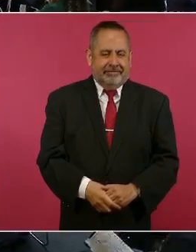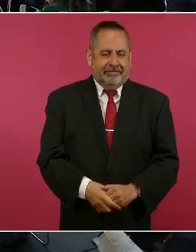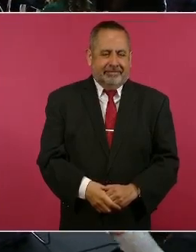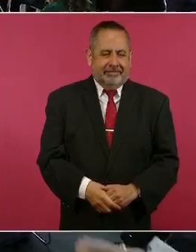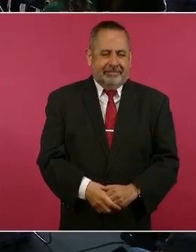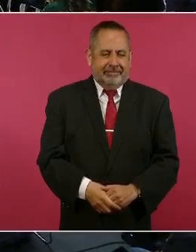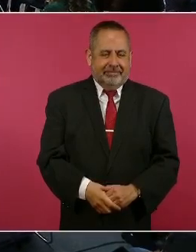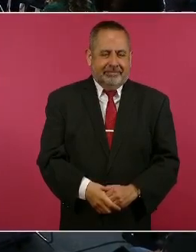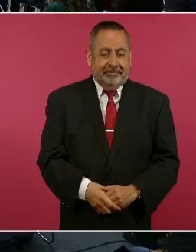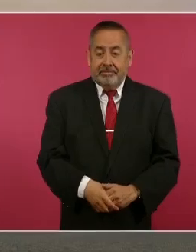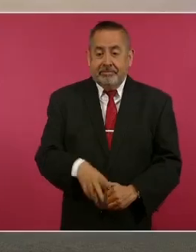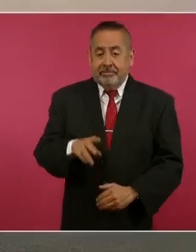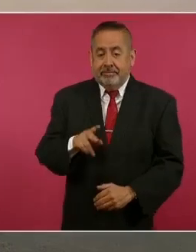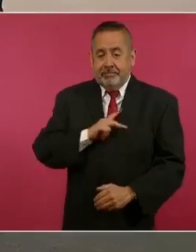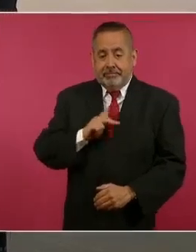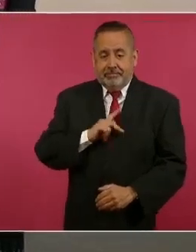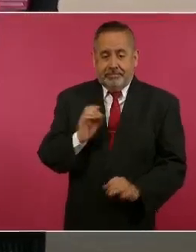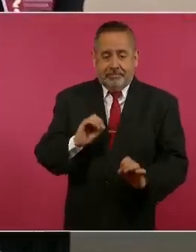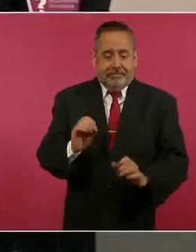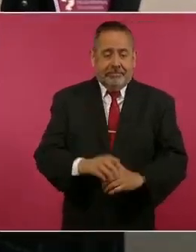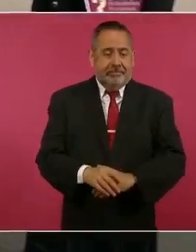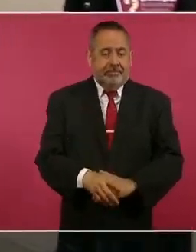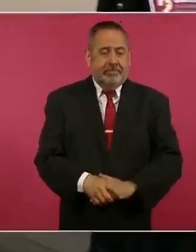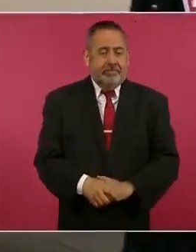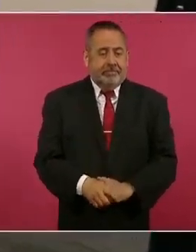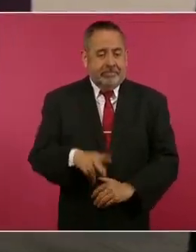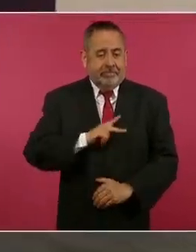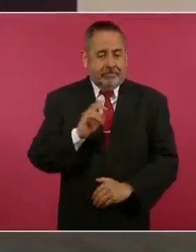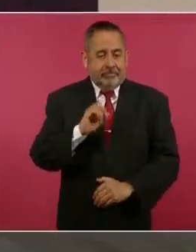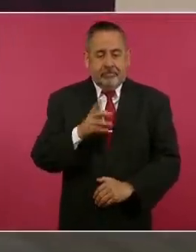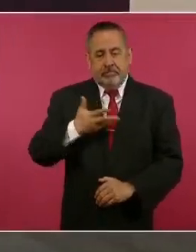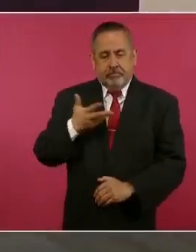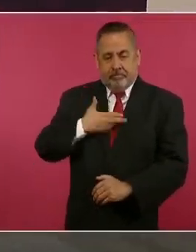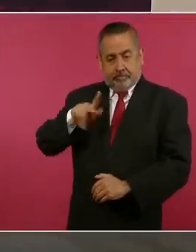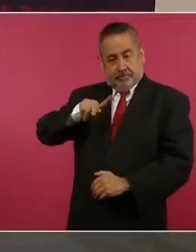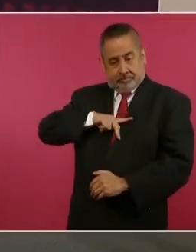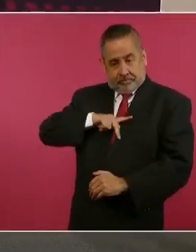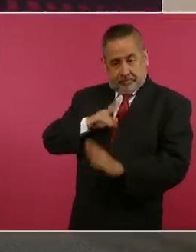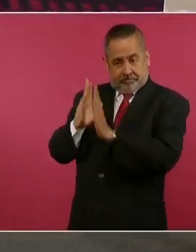No, es que no es el mío, no es el mío. No, el mío ya lo tengo